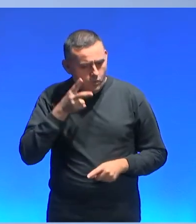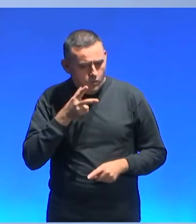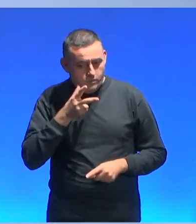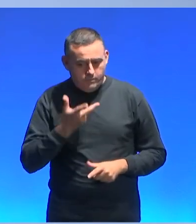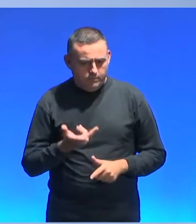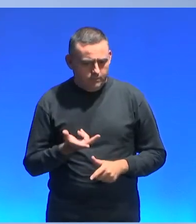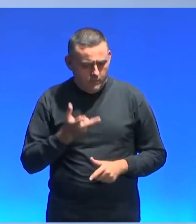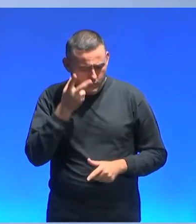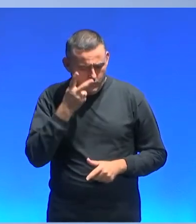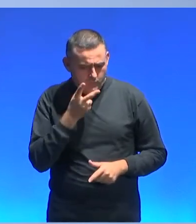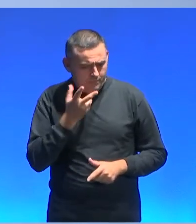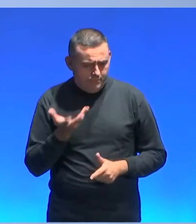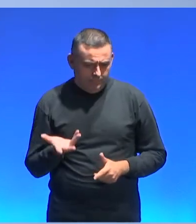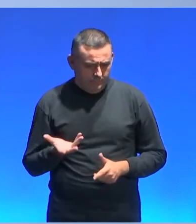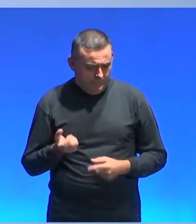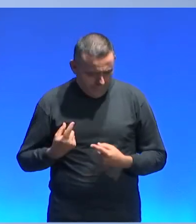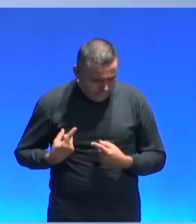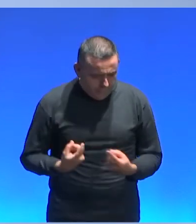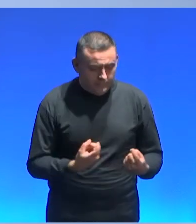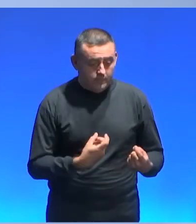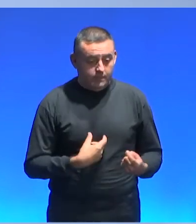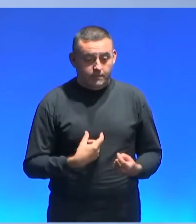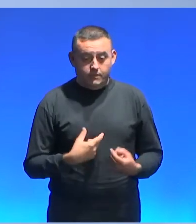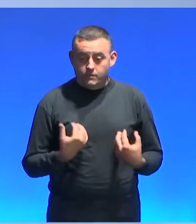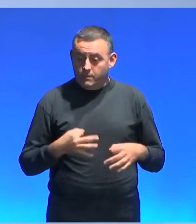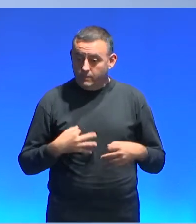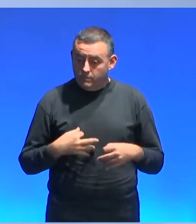Es necesario, por ejemplo, para divertirse.